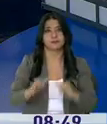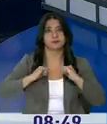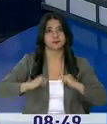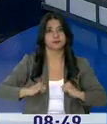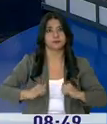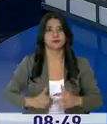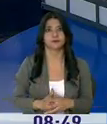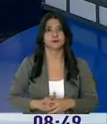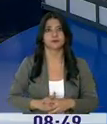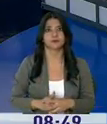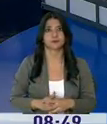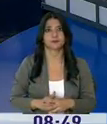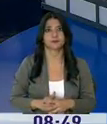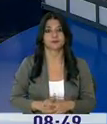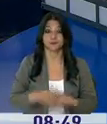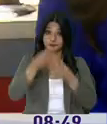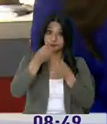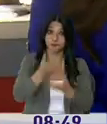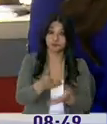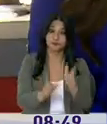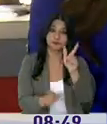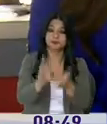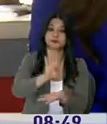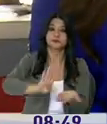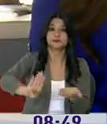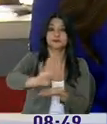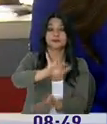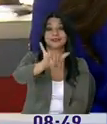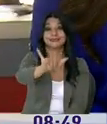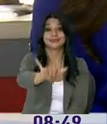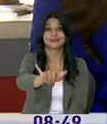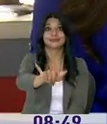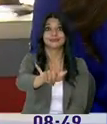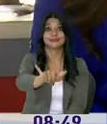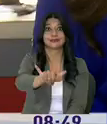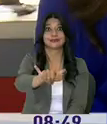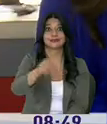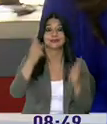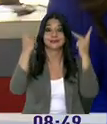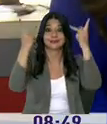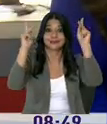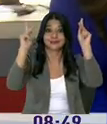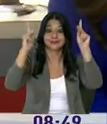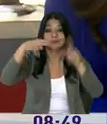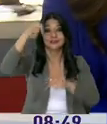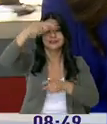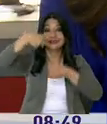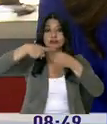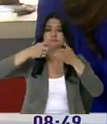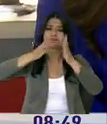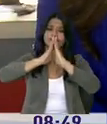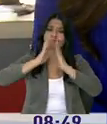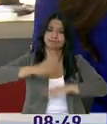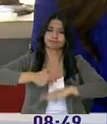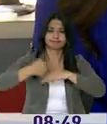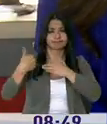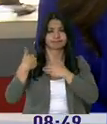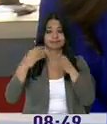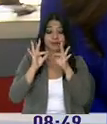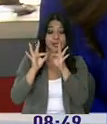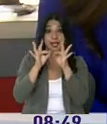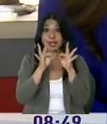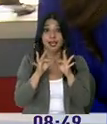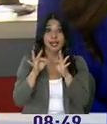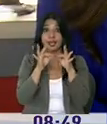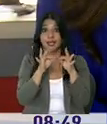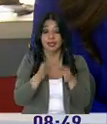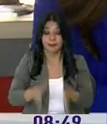bueno les vamos a contar los moradores del sector de kennedy en el norte de quito solicitan a las autoridades competentes de arreglo de una de las